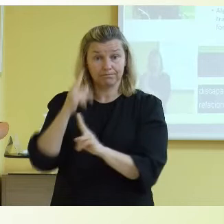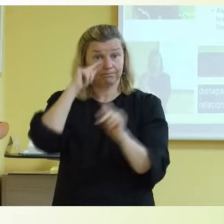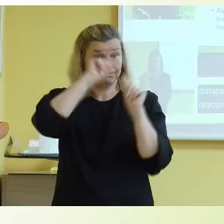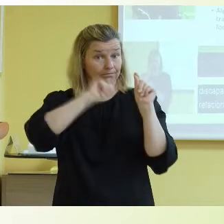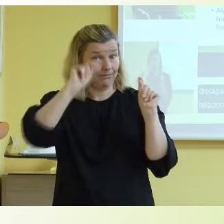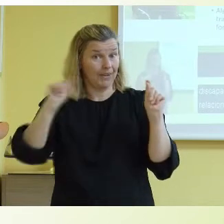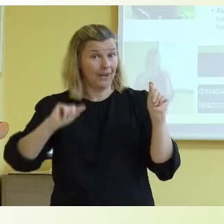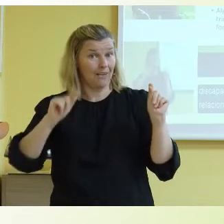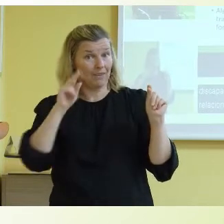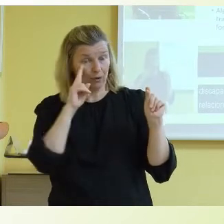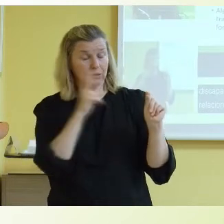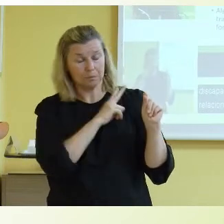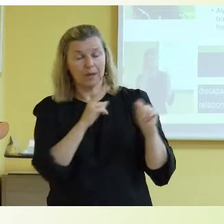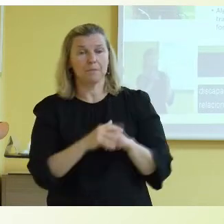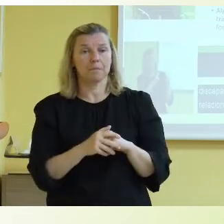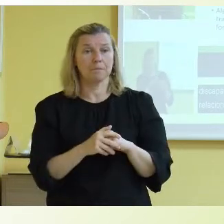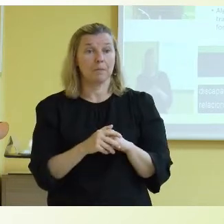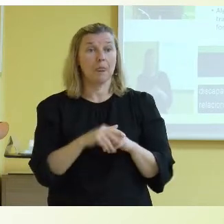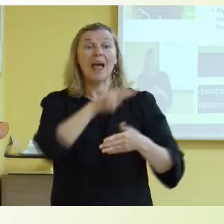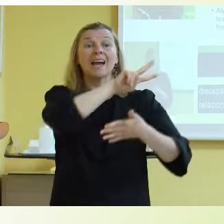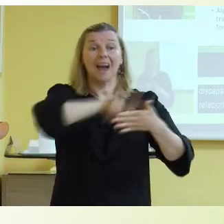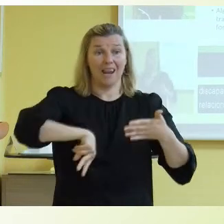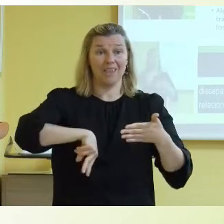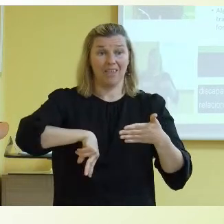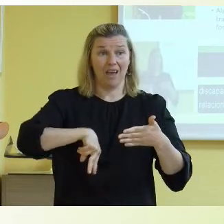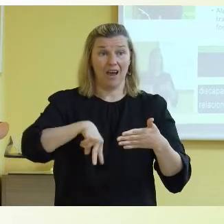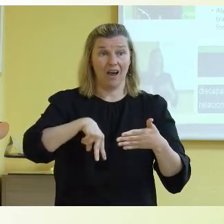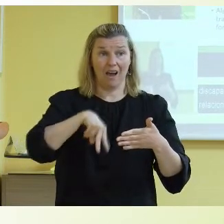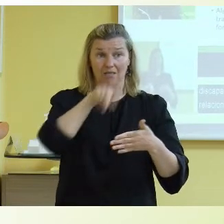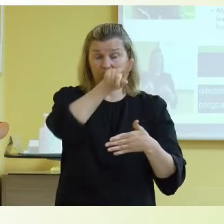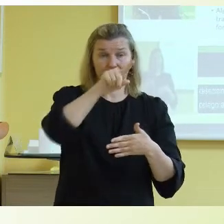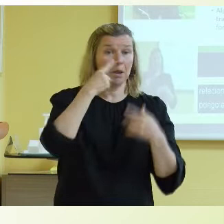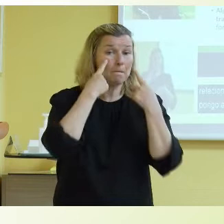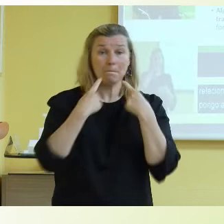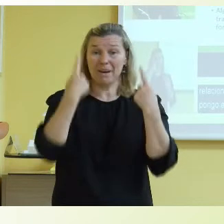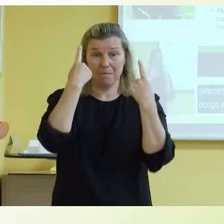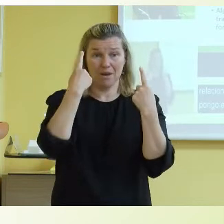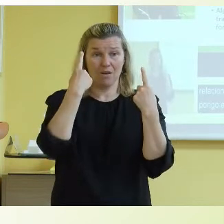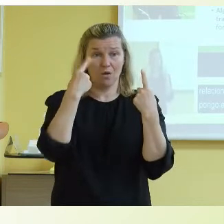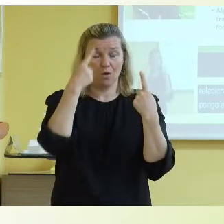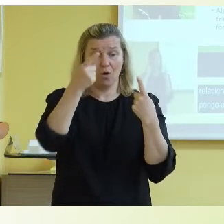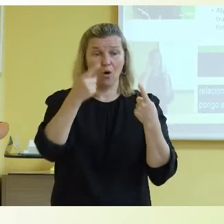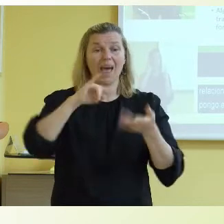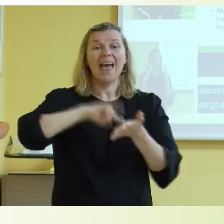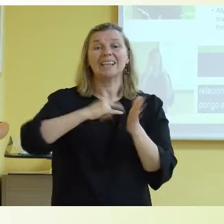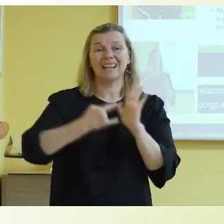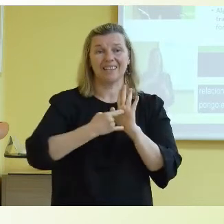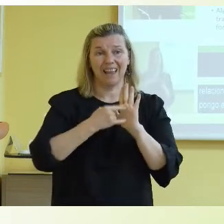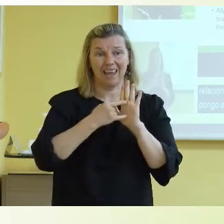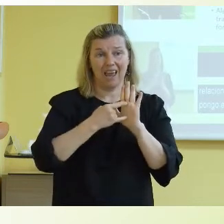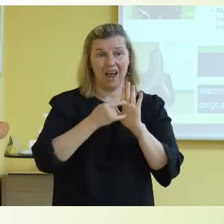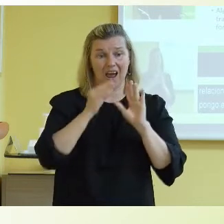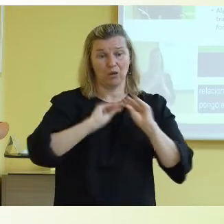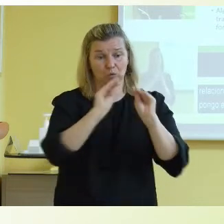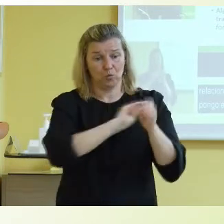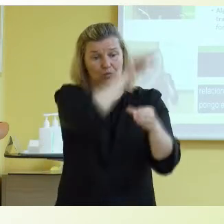cosas que se pueden encontrar, que es que Galicia fue la comunidad gallega fue la primera que introdujo el tema en su estrategia, introdujo el tema de la discapacidad